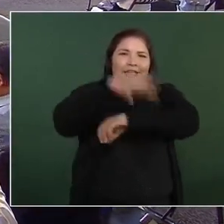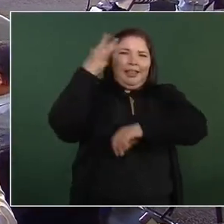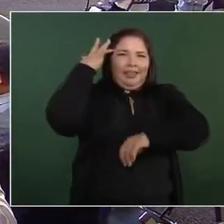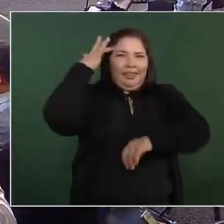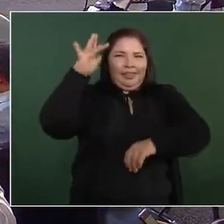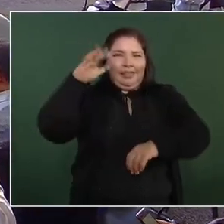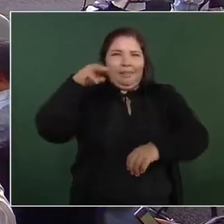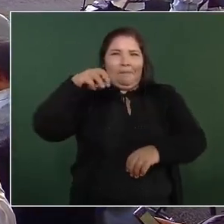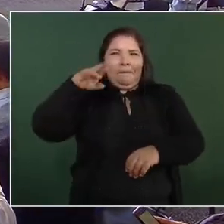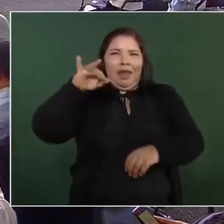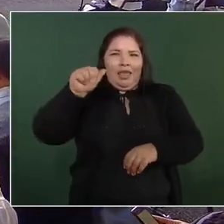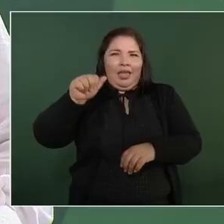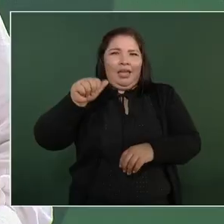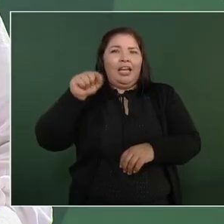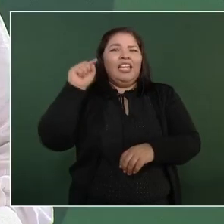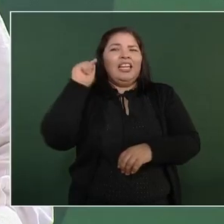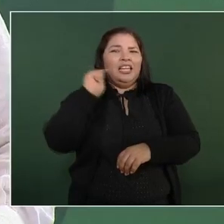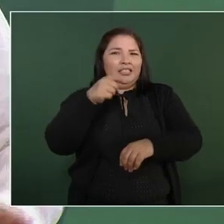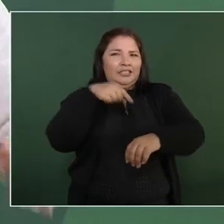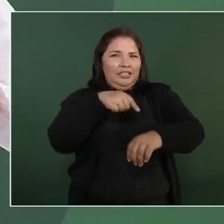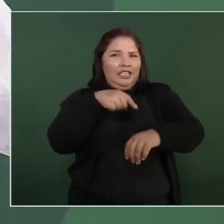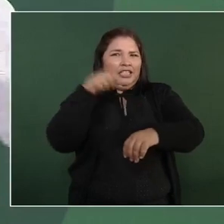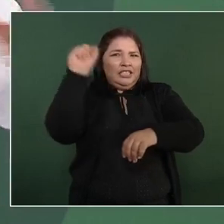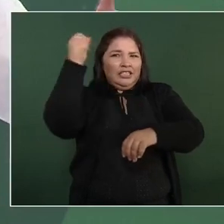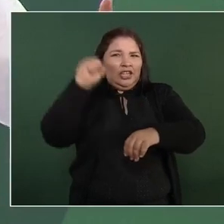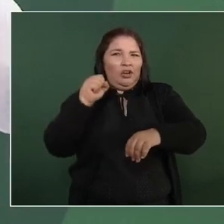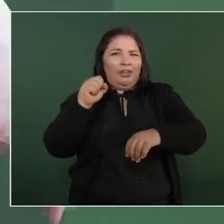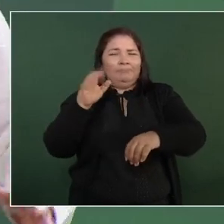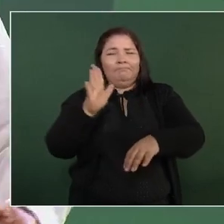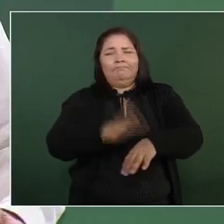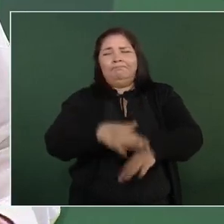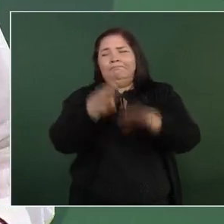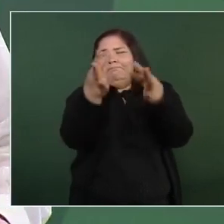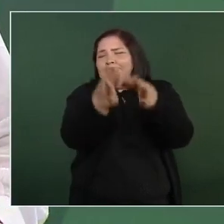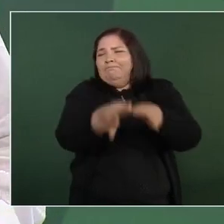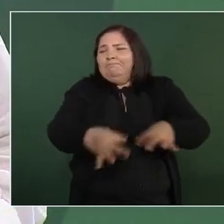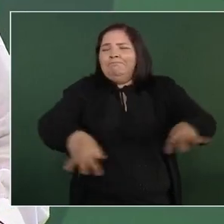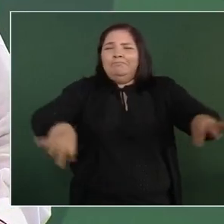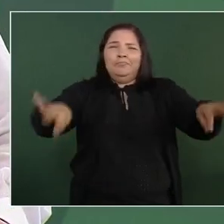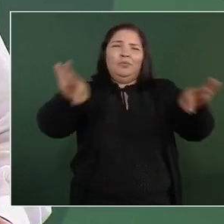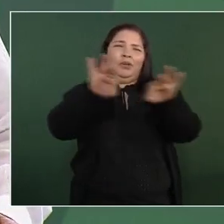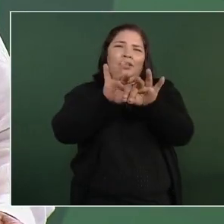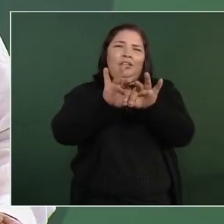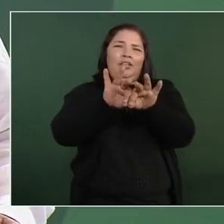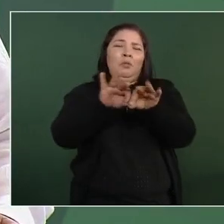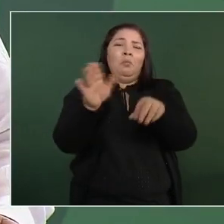Sinaloa, pues es un tesoro, porque vamos ya a completar